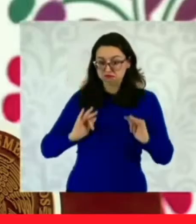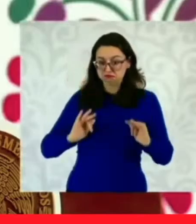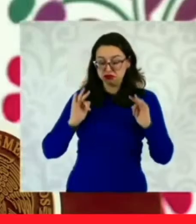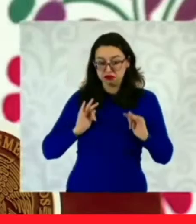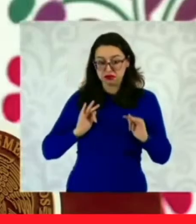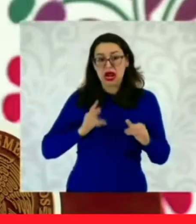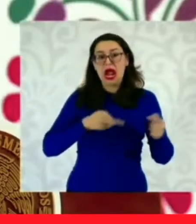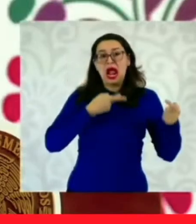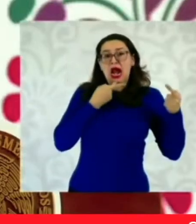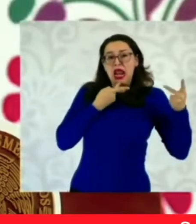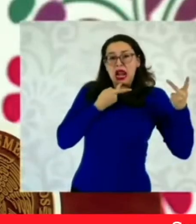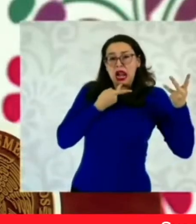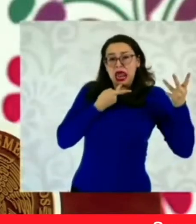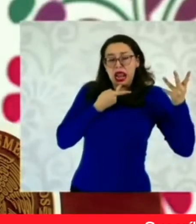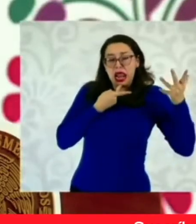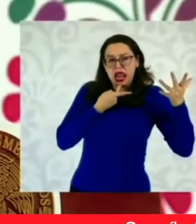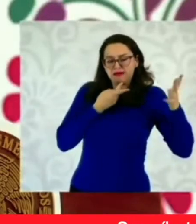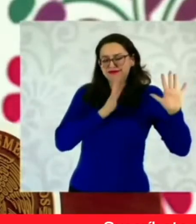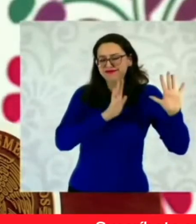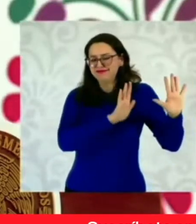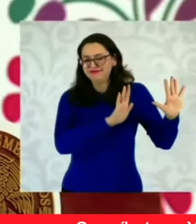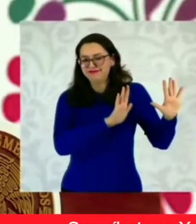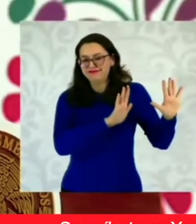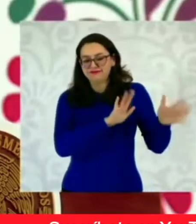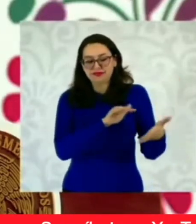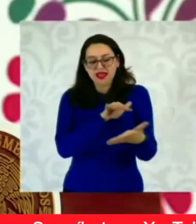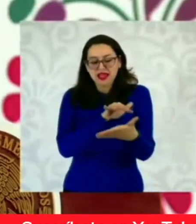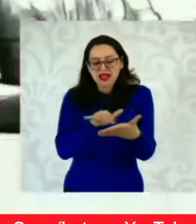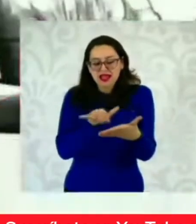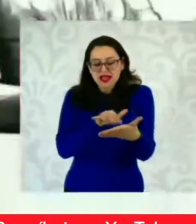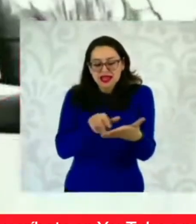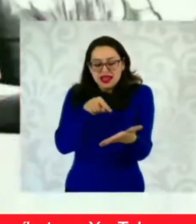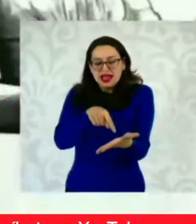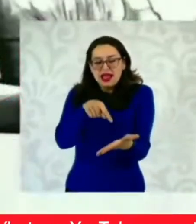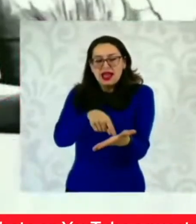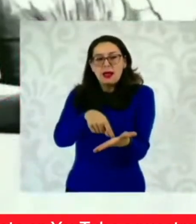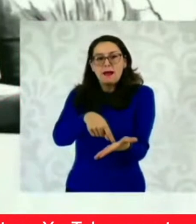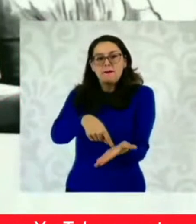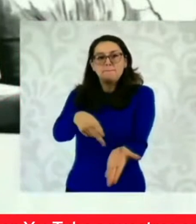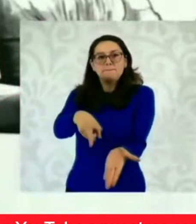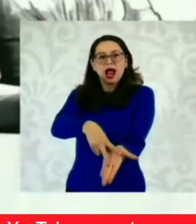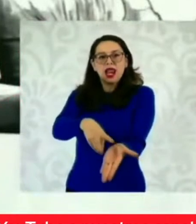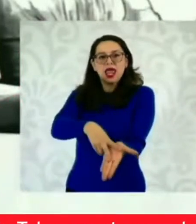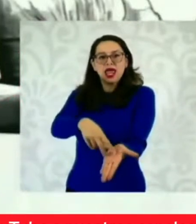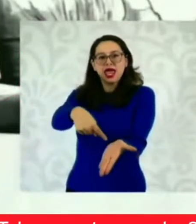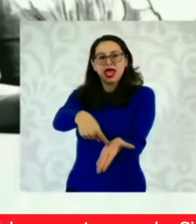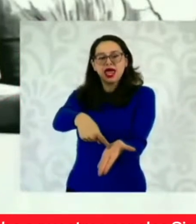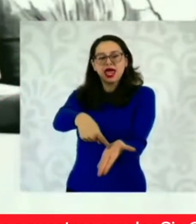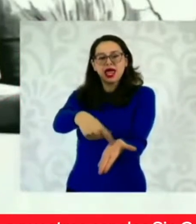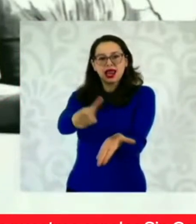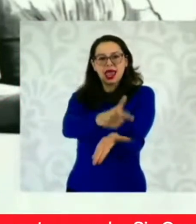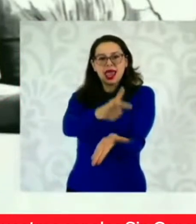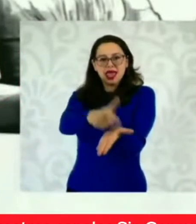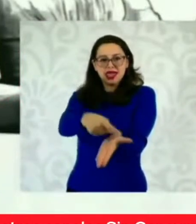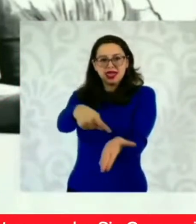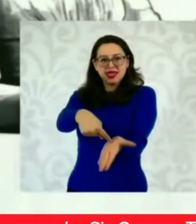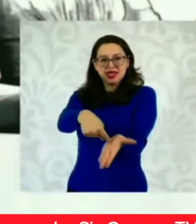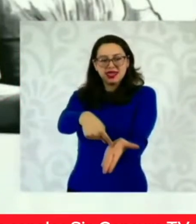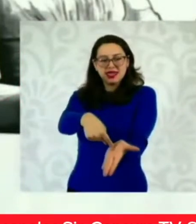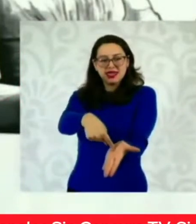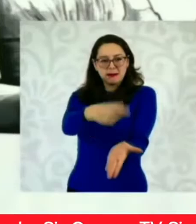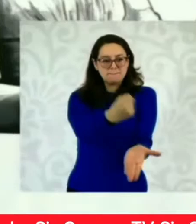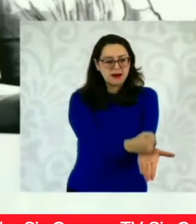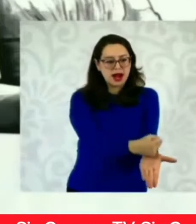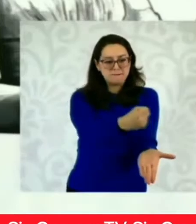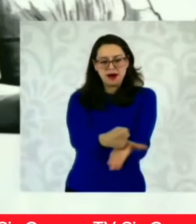que firmó en los decretos el presidente Trump, porque finalmente es lo que es legal, lo